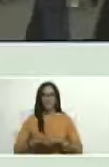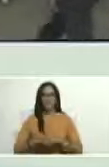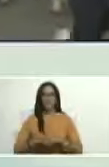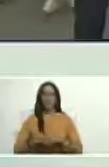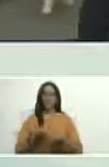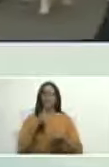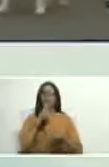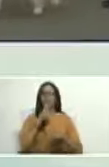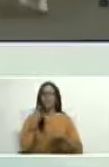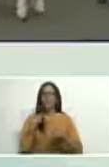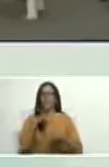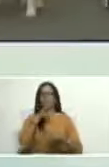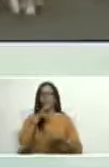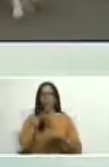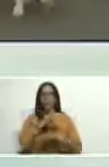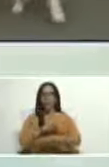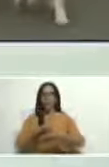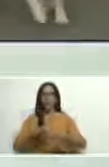¿Quiénes tienen perro y gato?